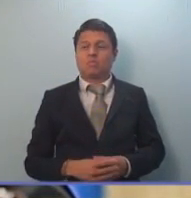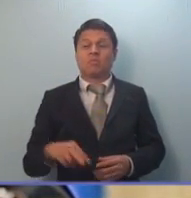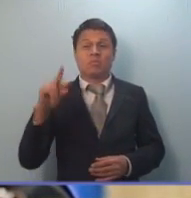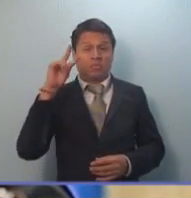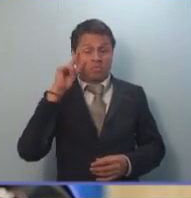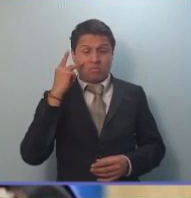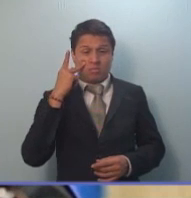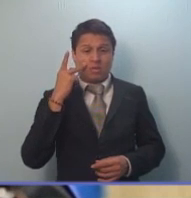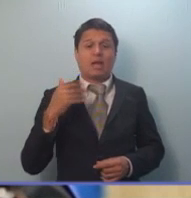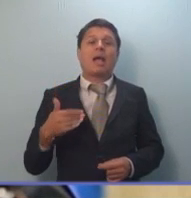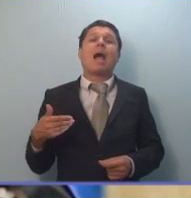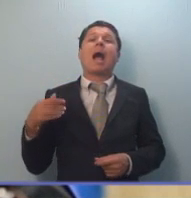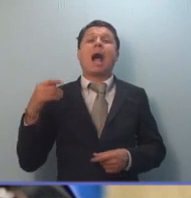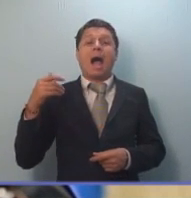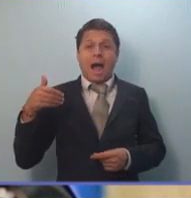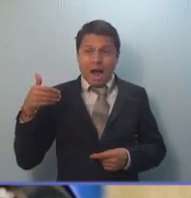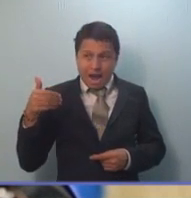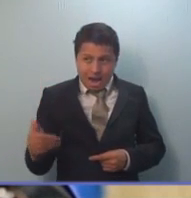decir,